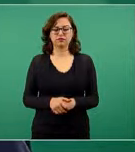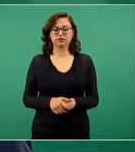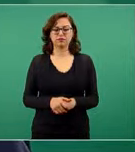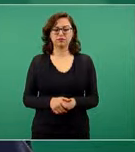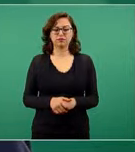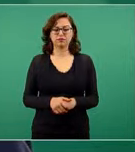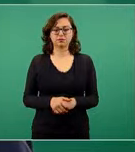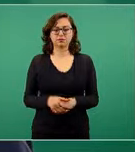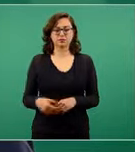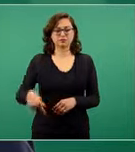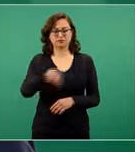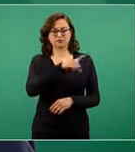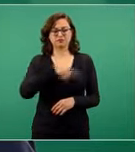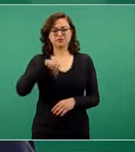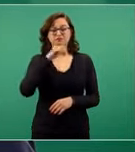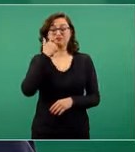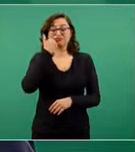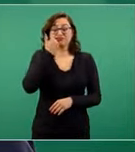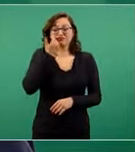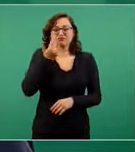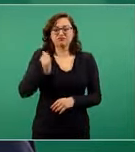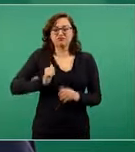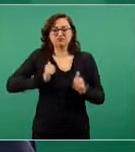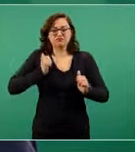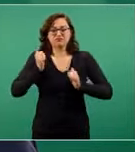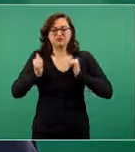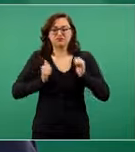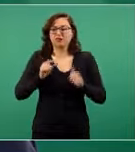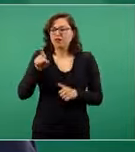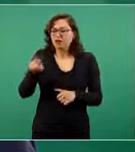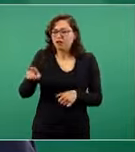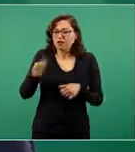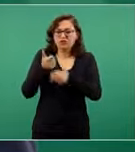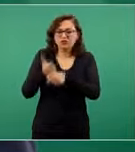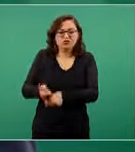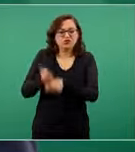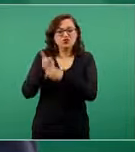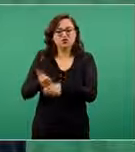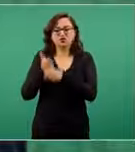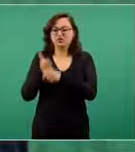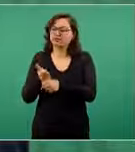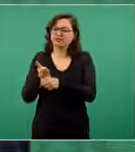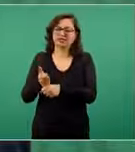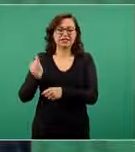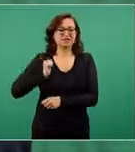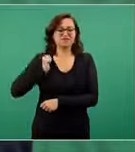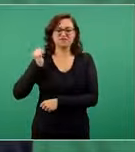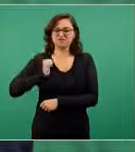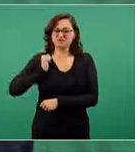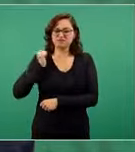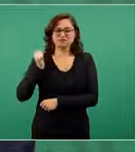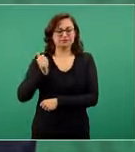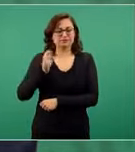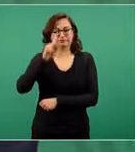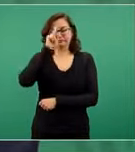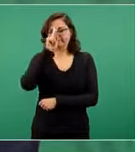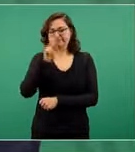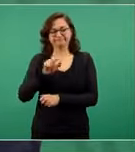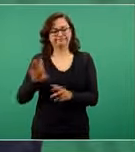querer sacar provecho del dolor humano. Es de lo peor